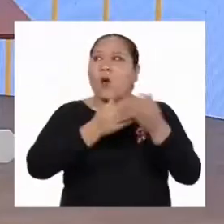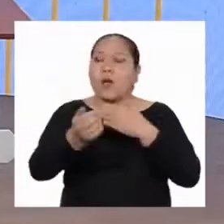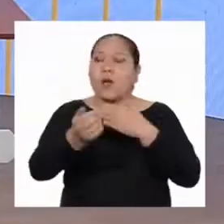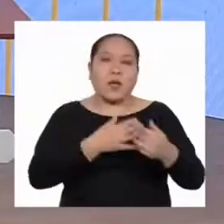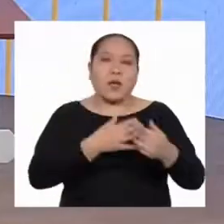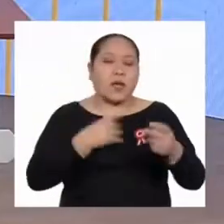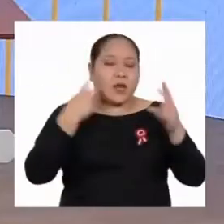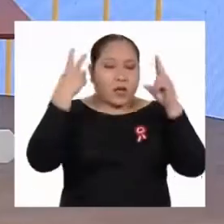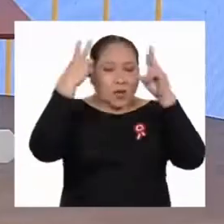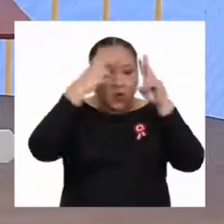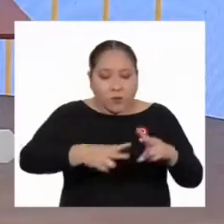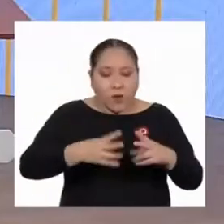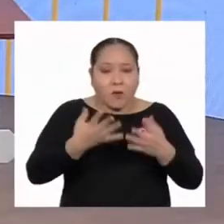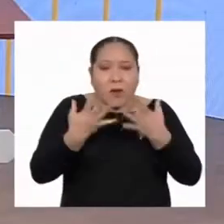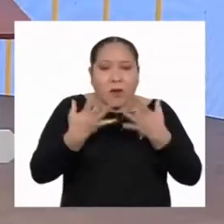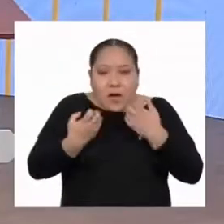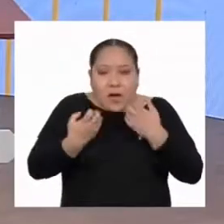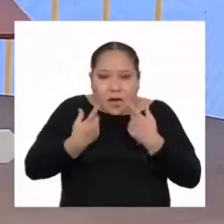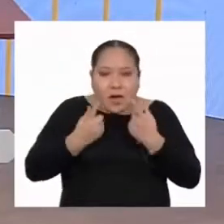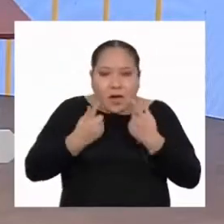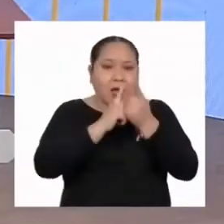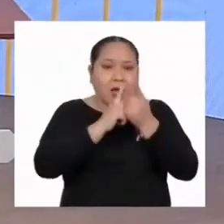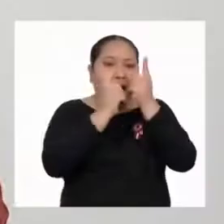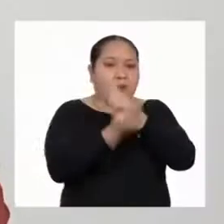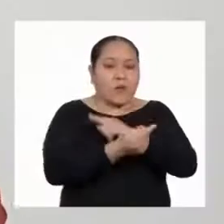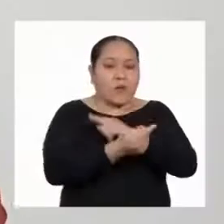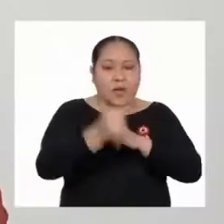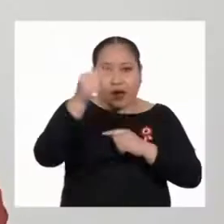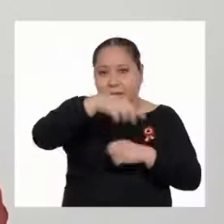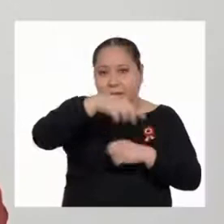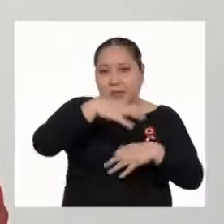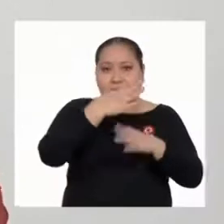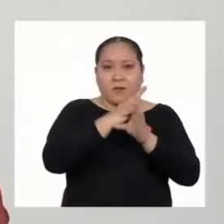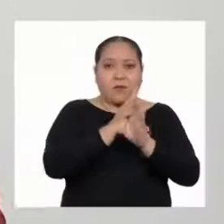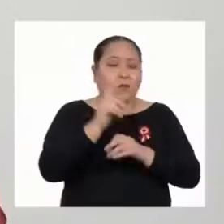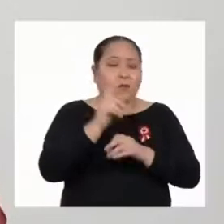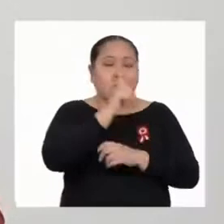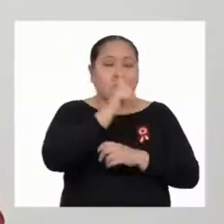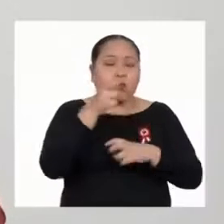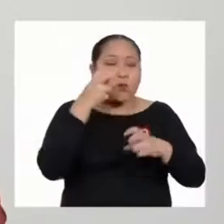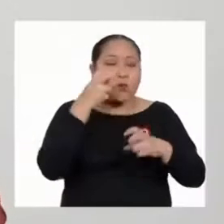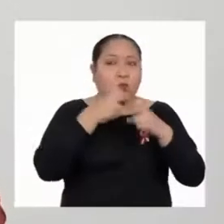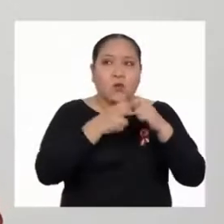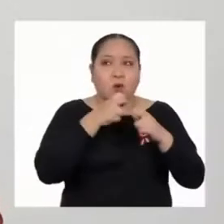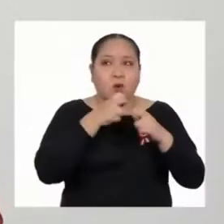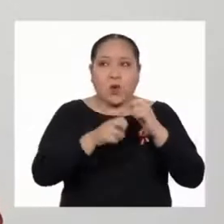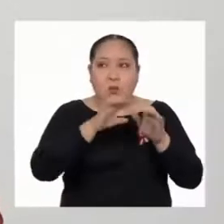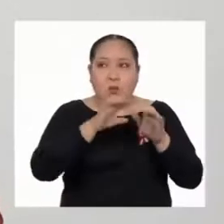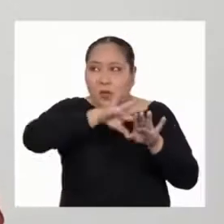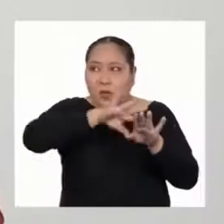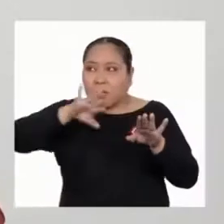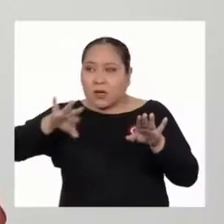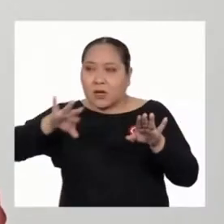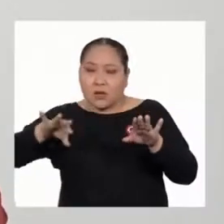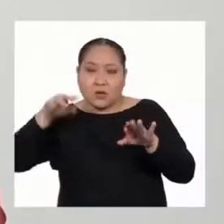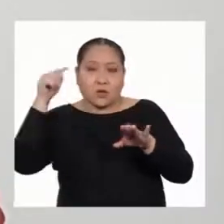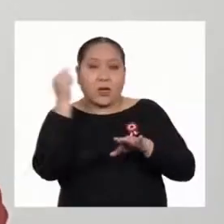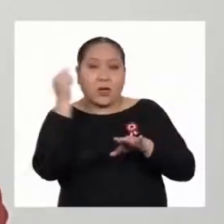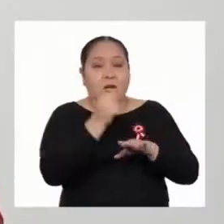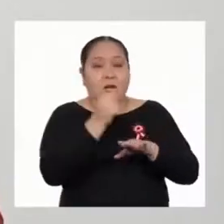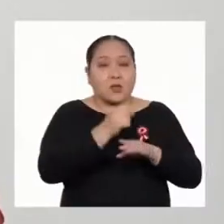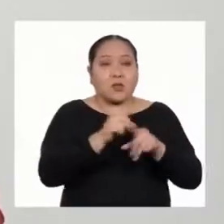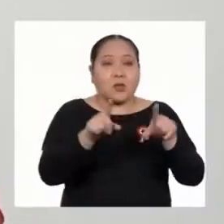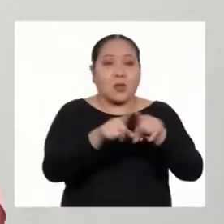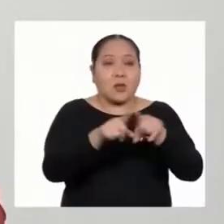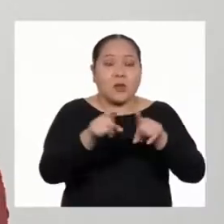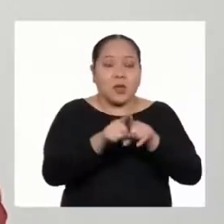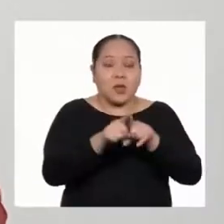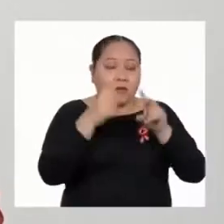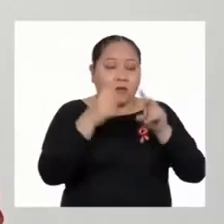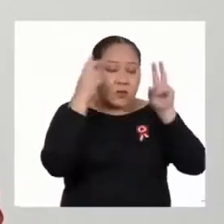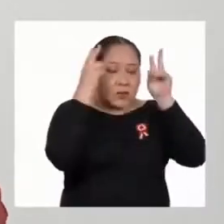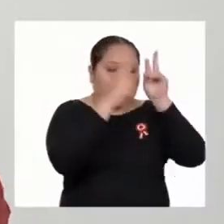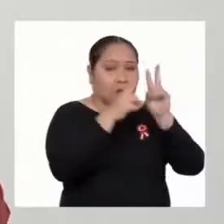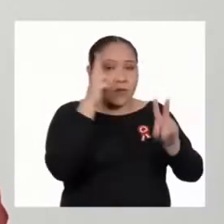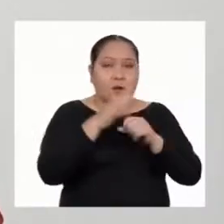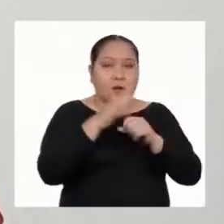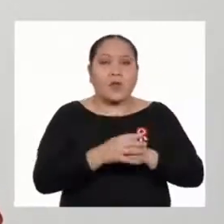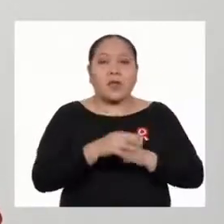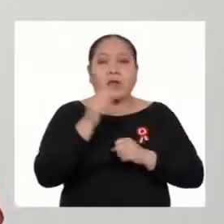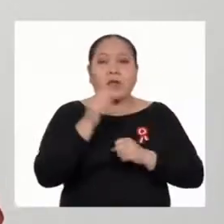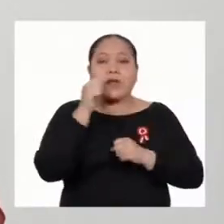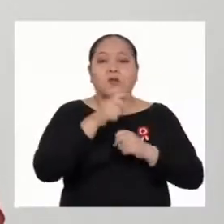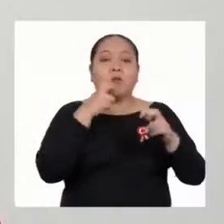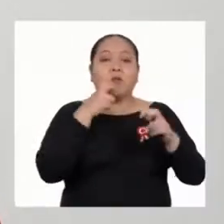lo vea va a querer cambiar esta realidad. No es un problema ajeno, pero este texto además nos hace notar que es